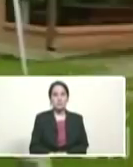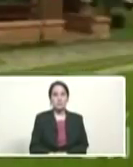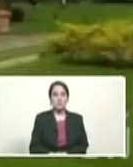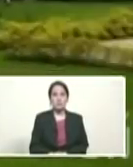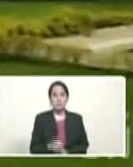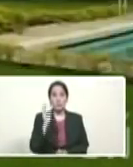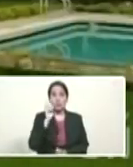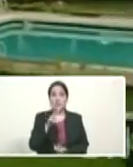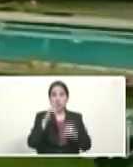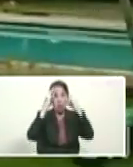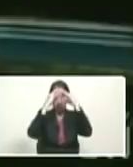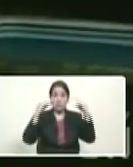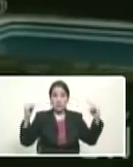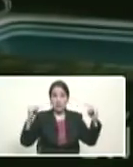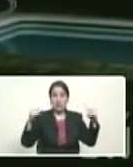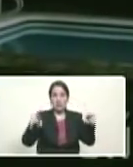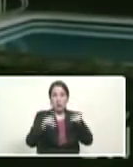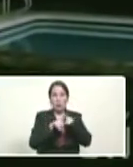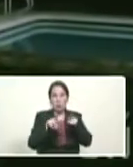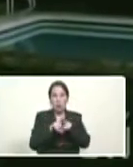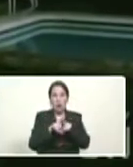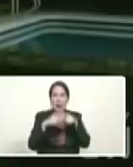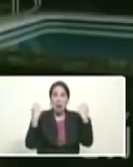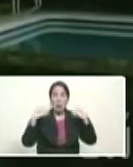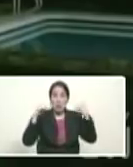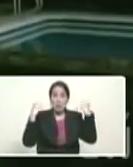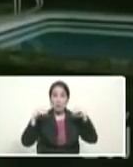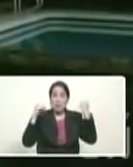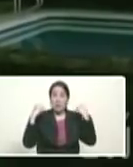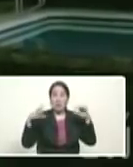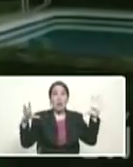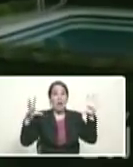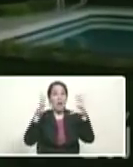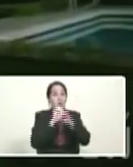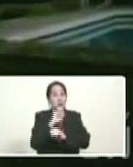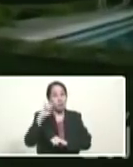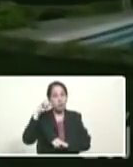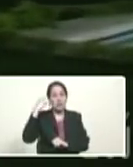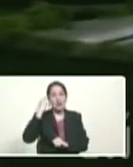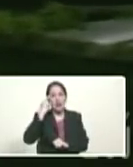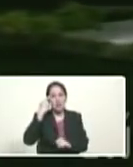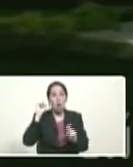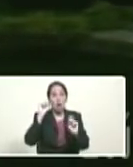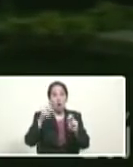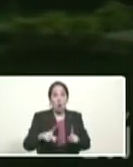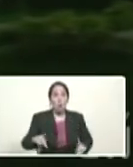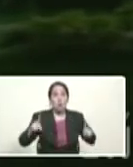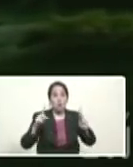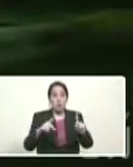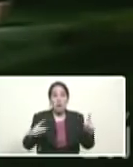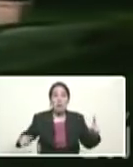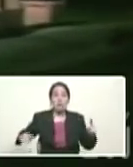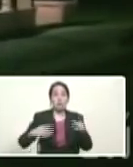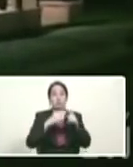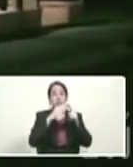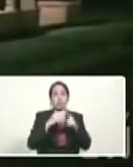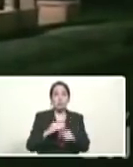aquí se ve la tienda de campaña hasta lo practicaron de noche por si esa era la oportunidad de atacar